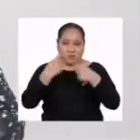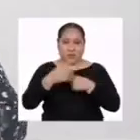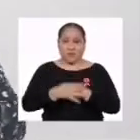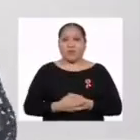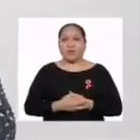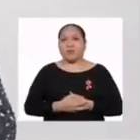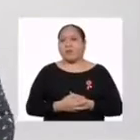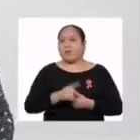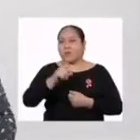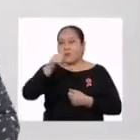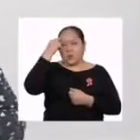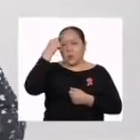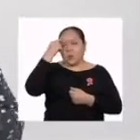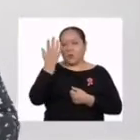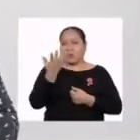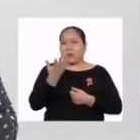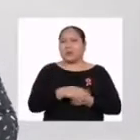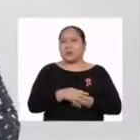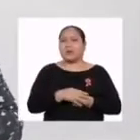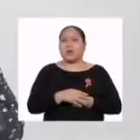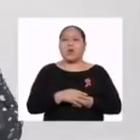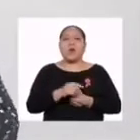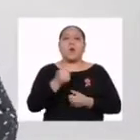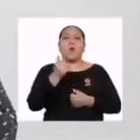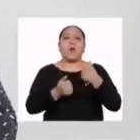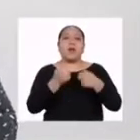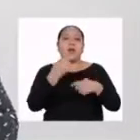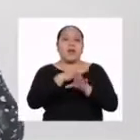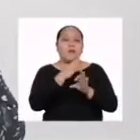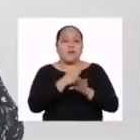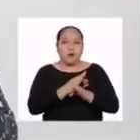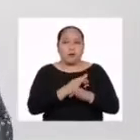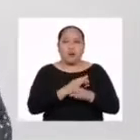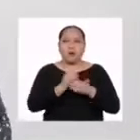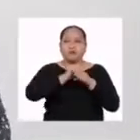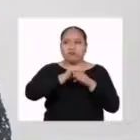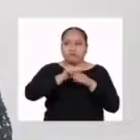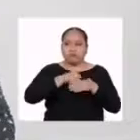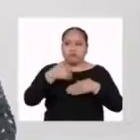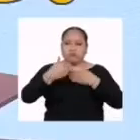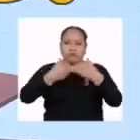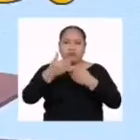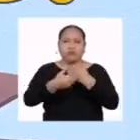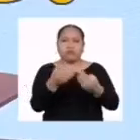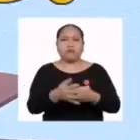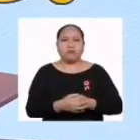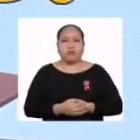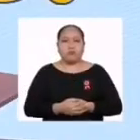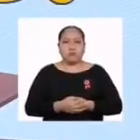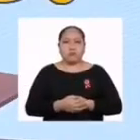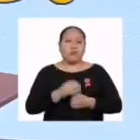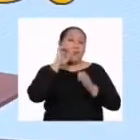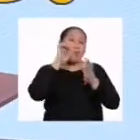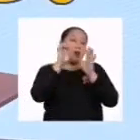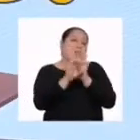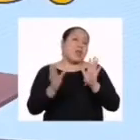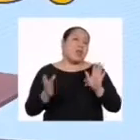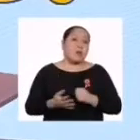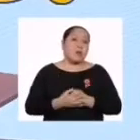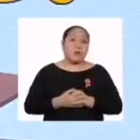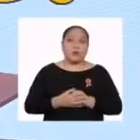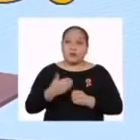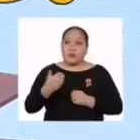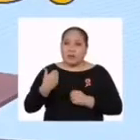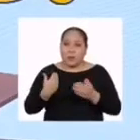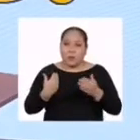¿De qué manera crees que el movimiento puede ser disciplinado o constante? Por ejemplo, si se